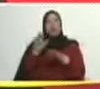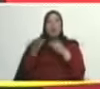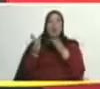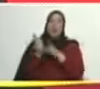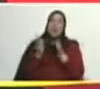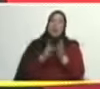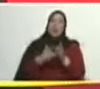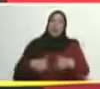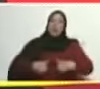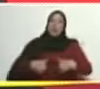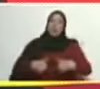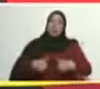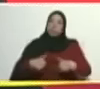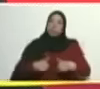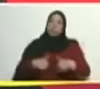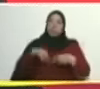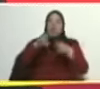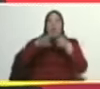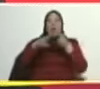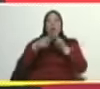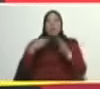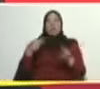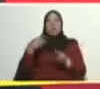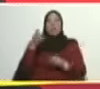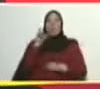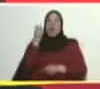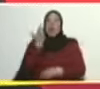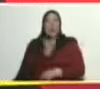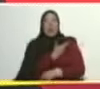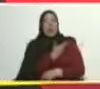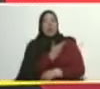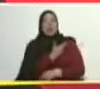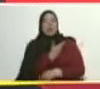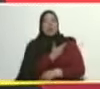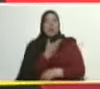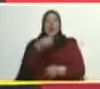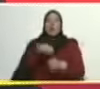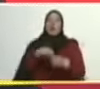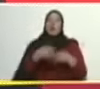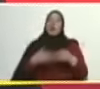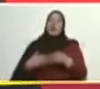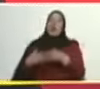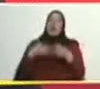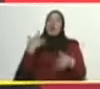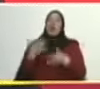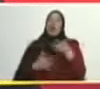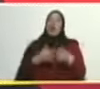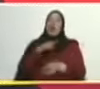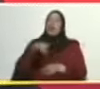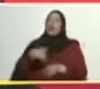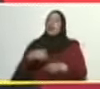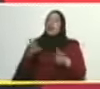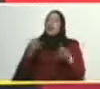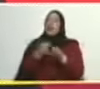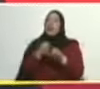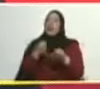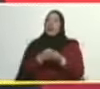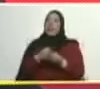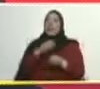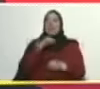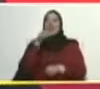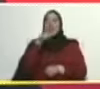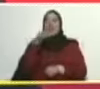esfuerzos por lograr una paz duradera en Gaza y el Medio Oriente en general fueron nuevamente